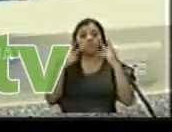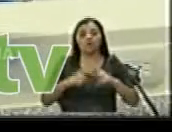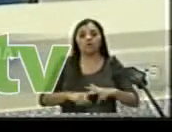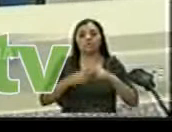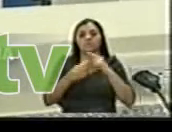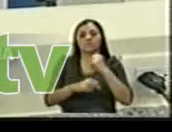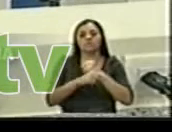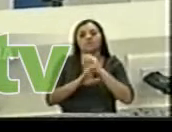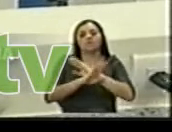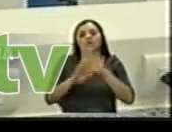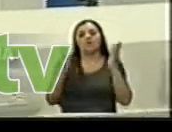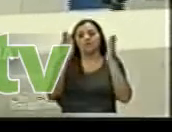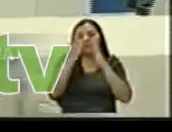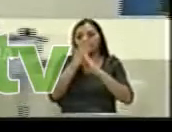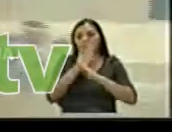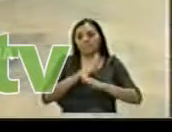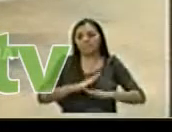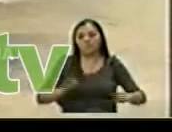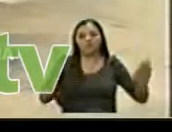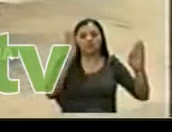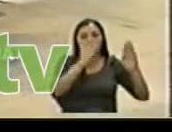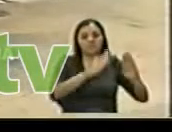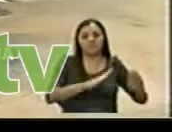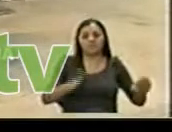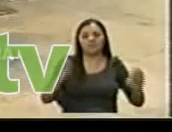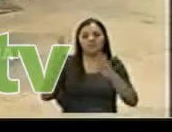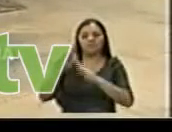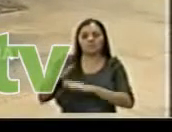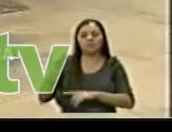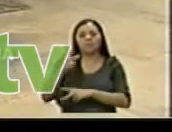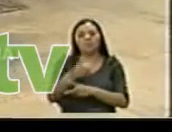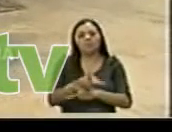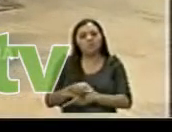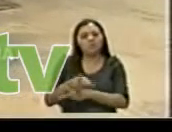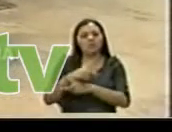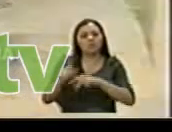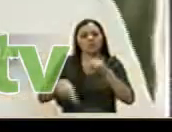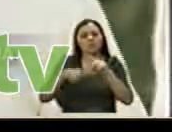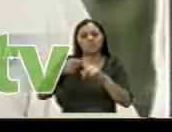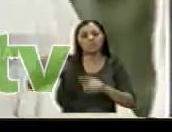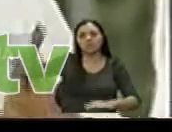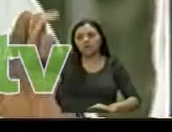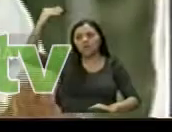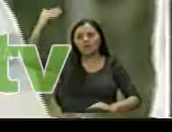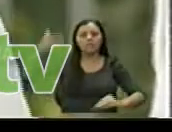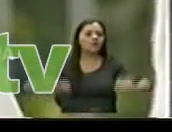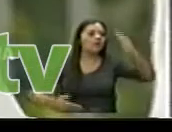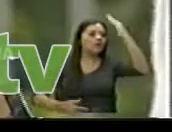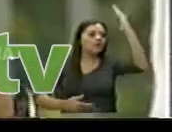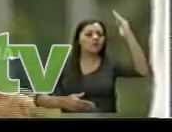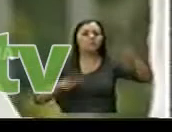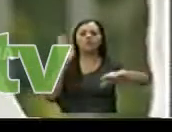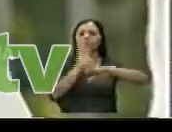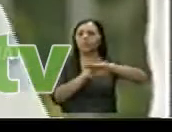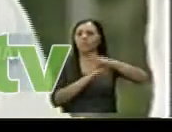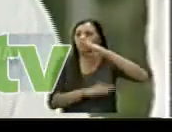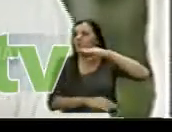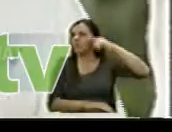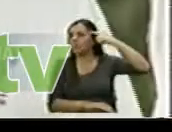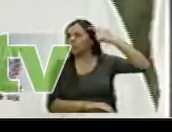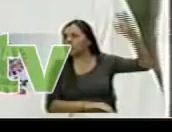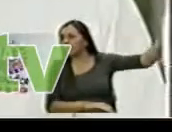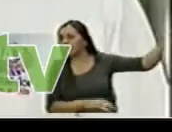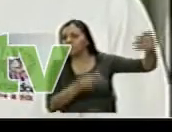están terminando. Pero cuidado, vienen los demagogos de siempre a engañarnos, ¿no? Que todo es culpa de Correa, que no ahorró plata,